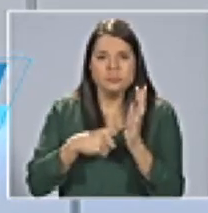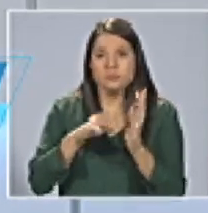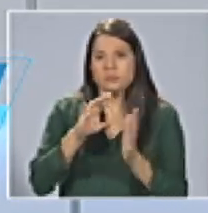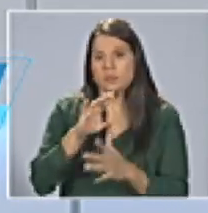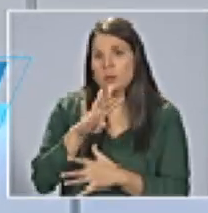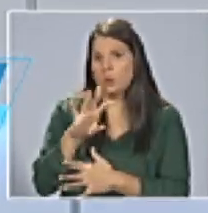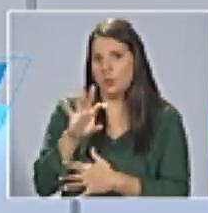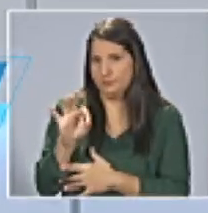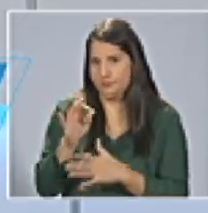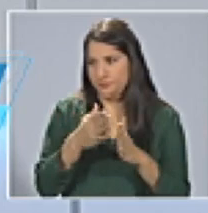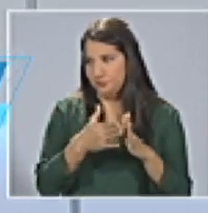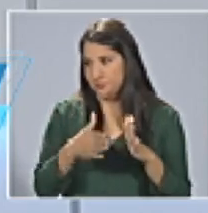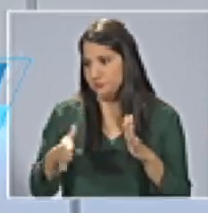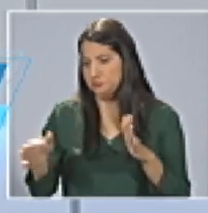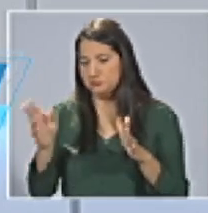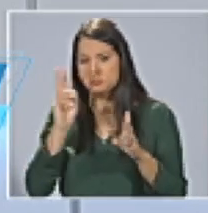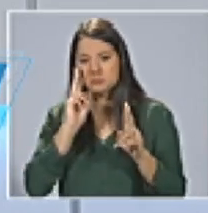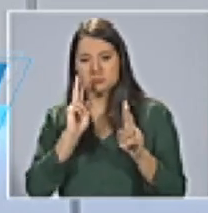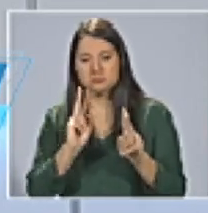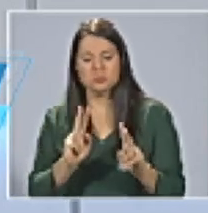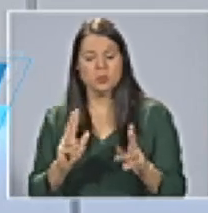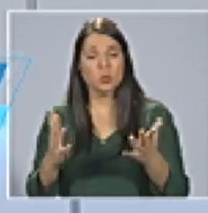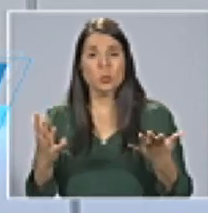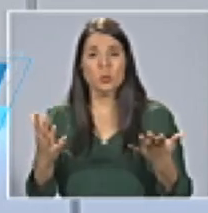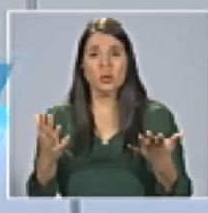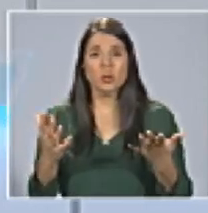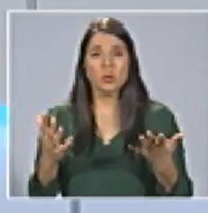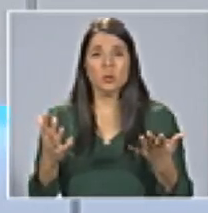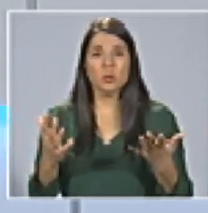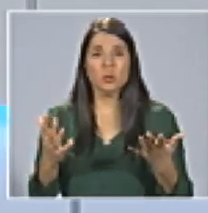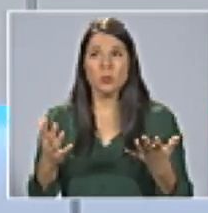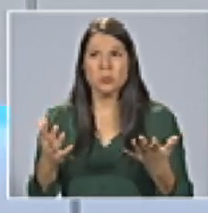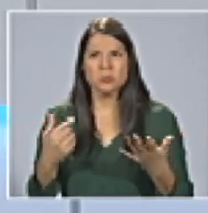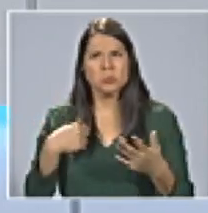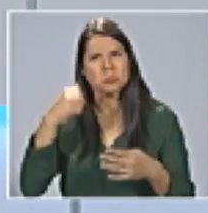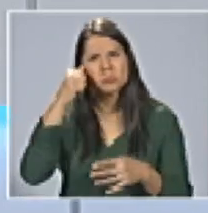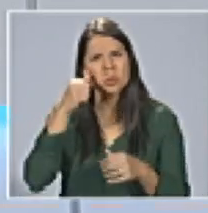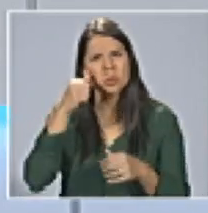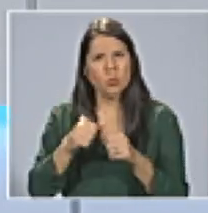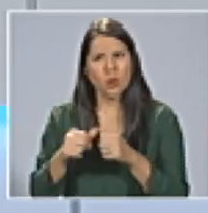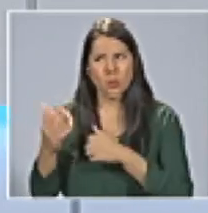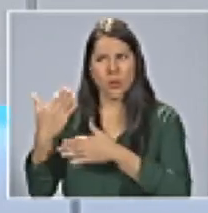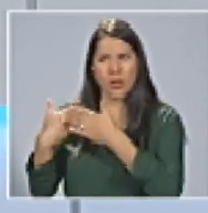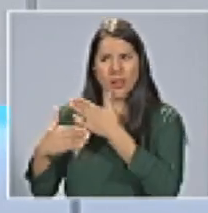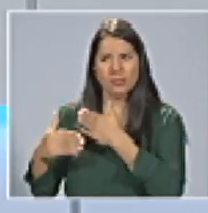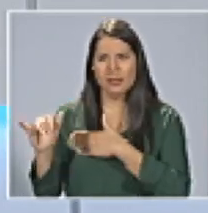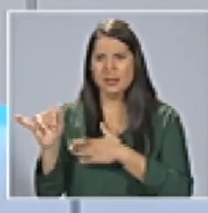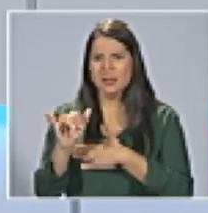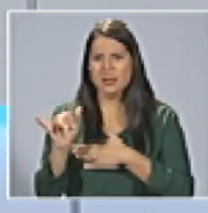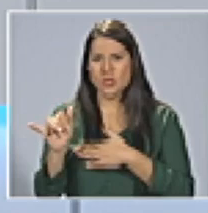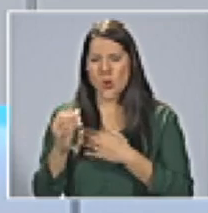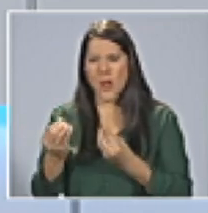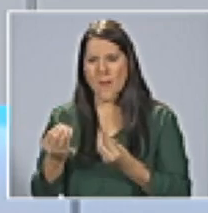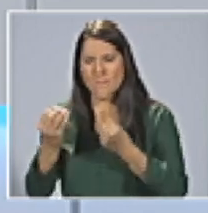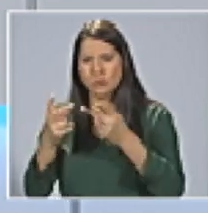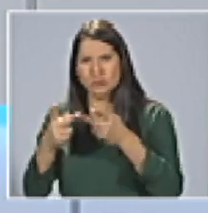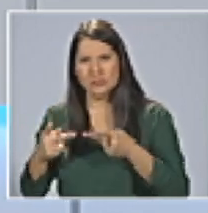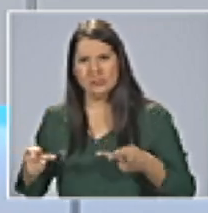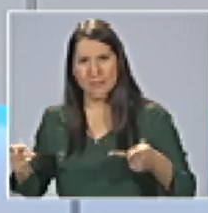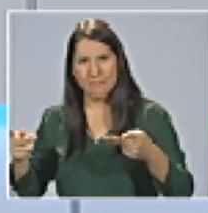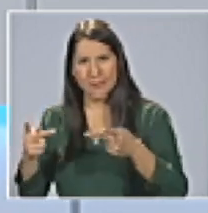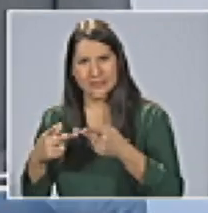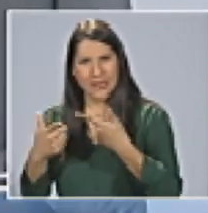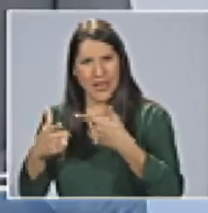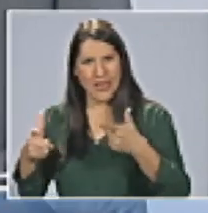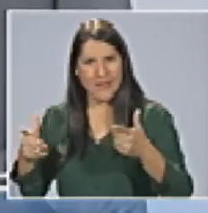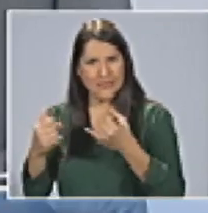acá, en que haya habido una cantidad tan importante de suplencias pendientes de nombramiento por parte de la Asamblea